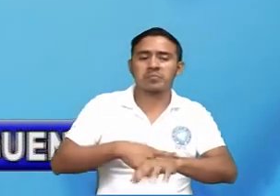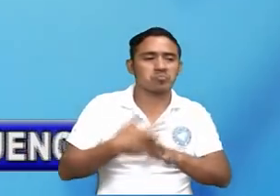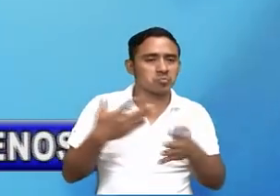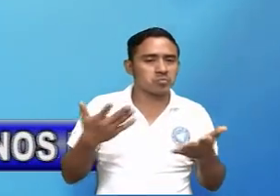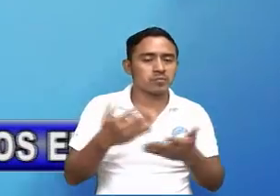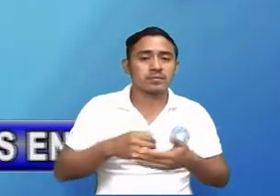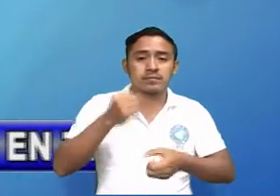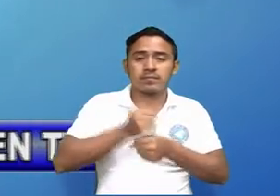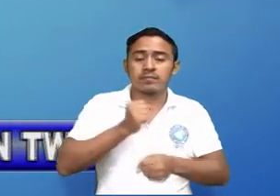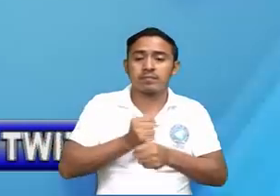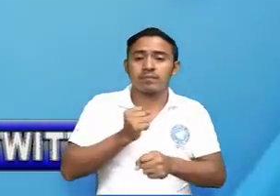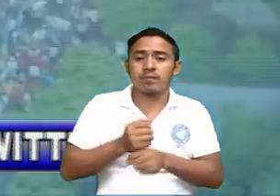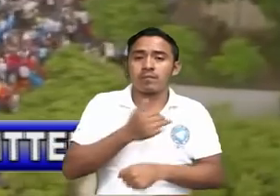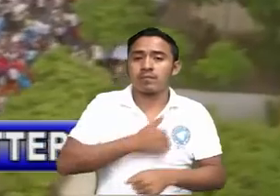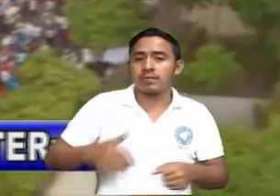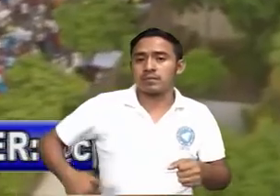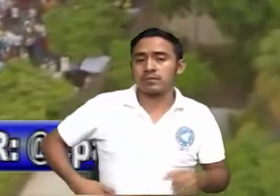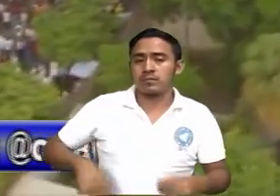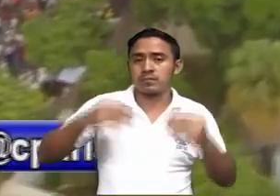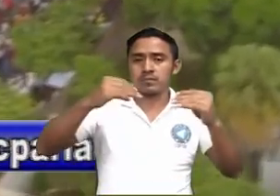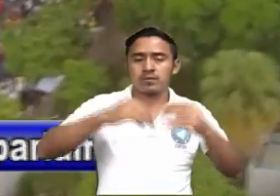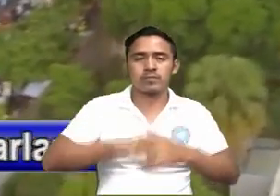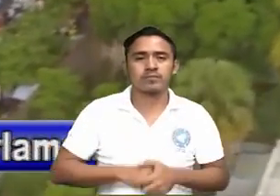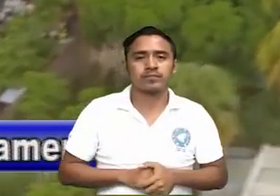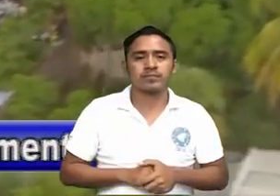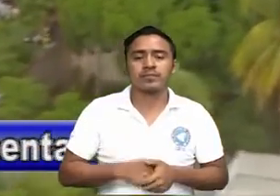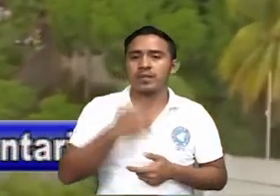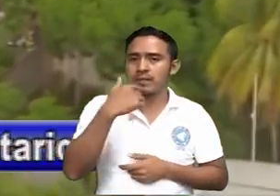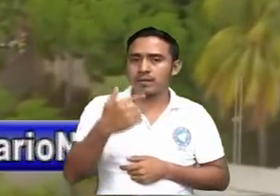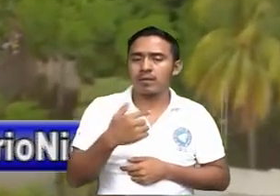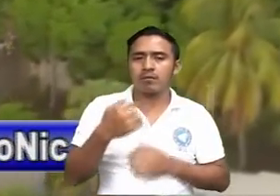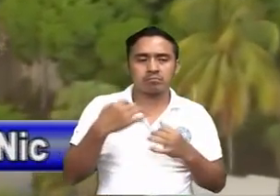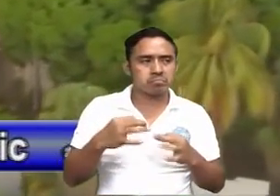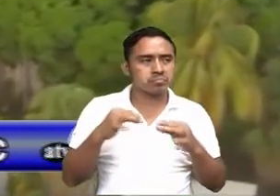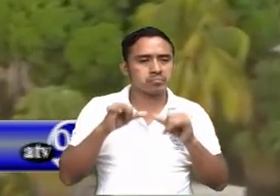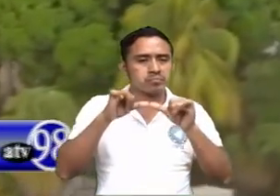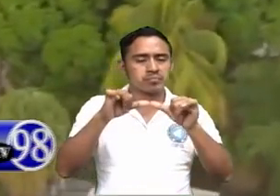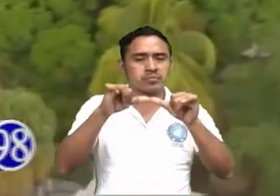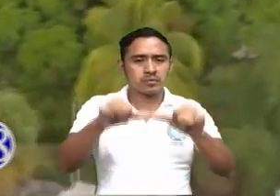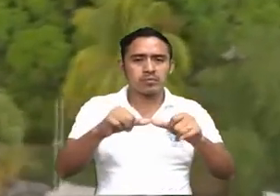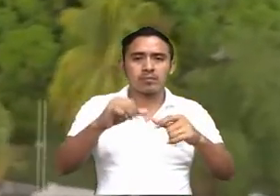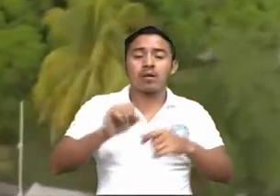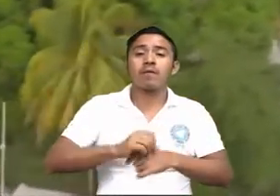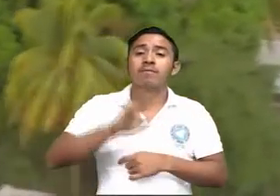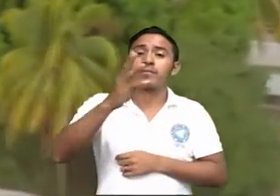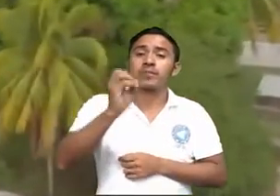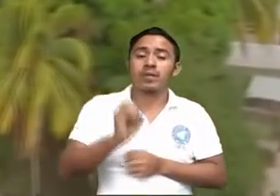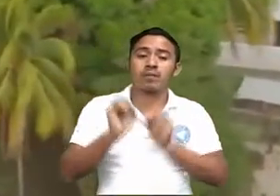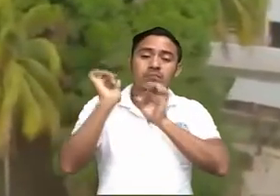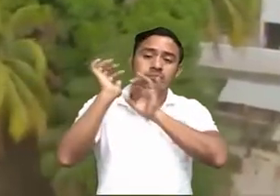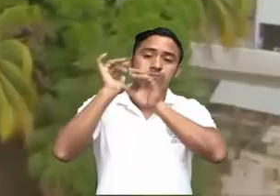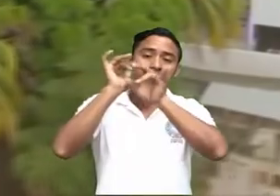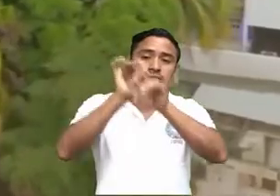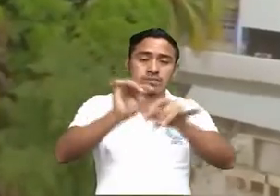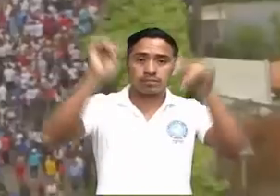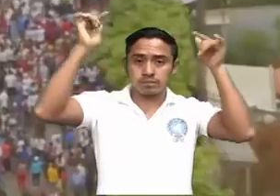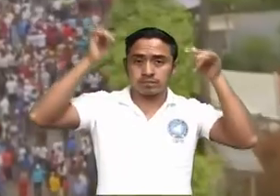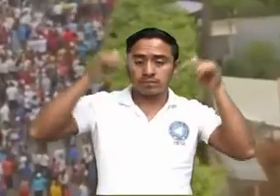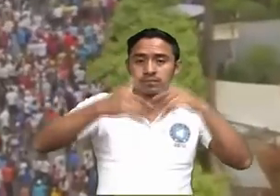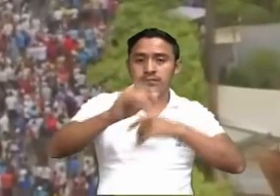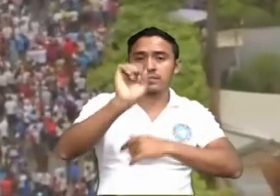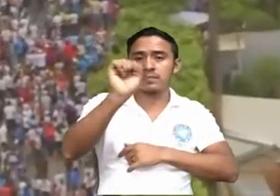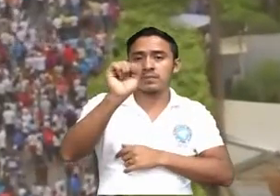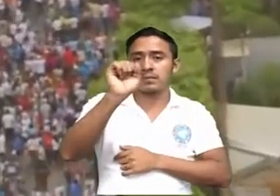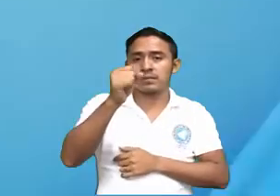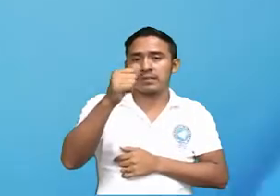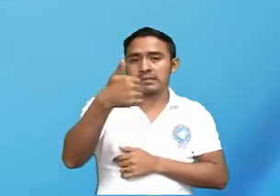forma trabajando con el MINEL. Además, reafirmó que se sigue avanzando para la edición 40 del repliegue a Masaya el próximo 6